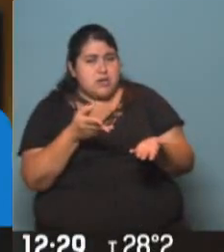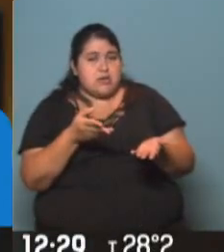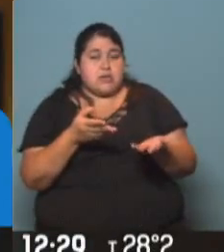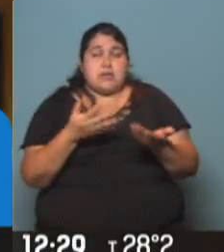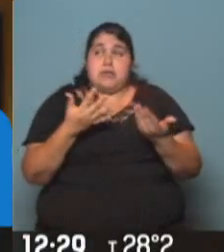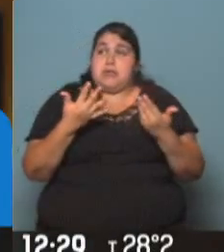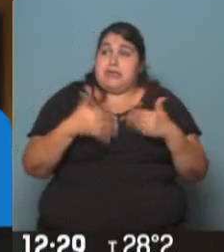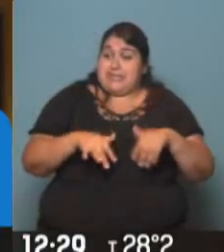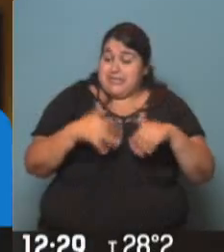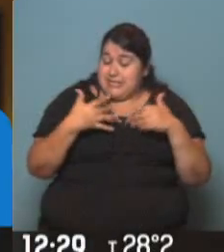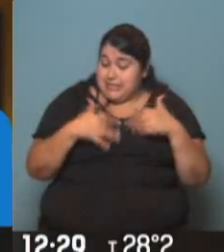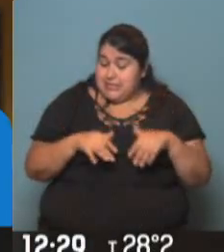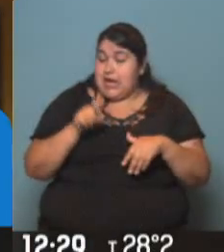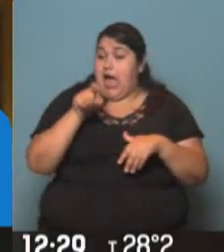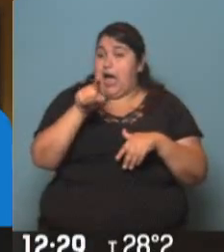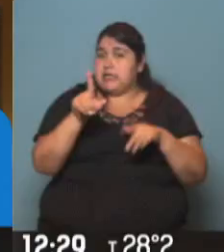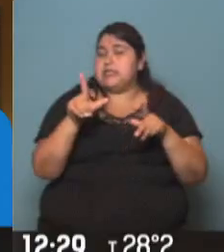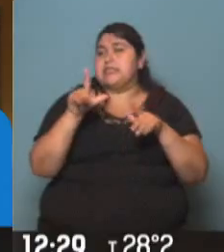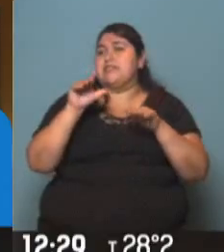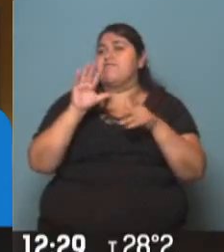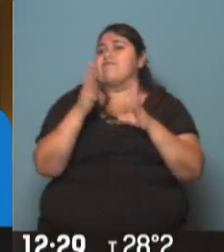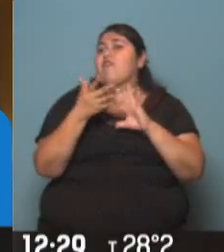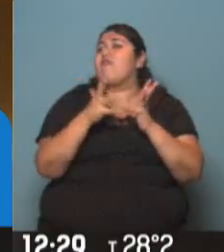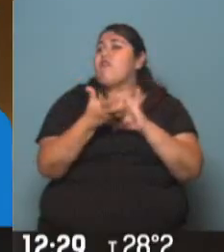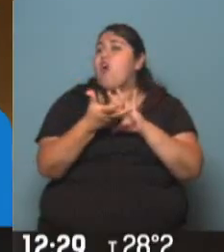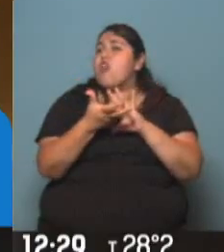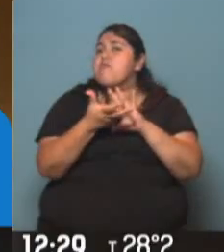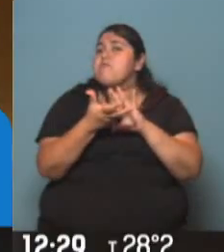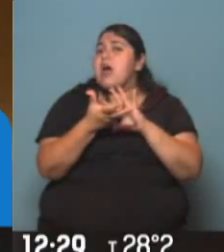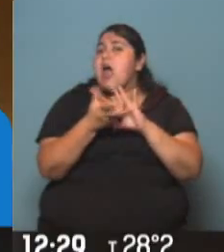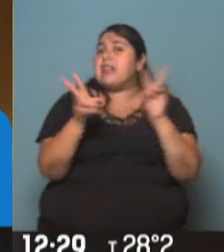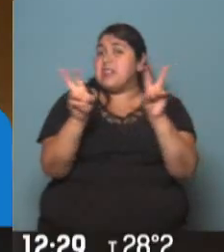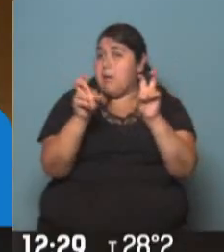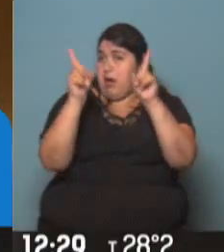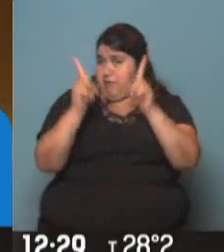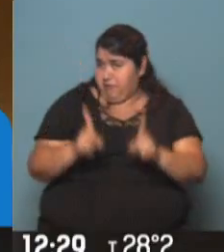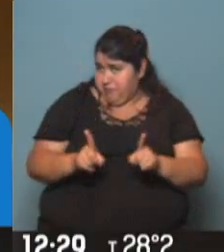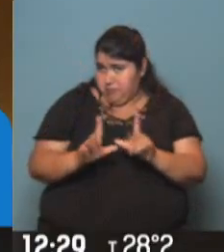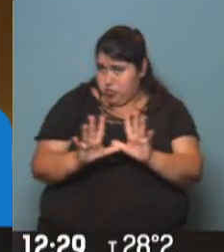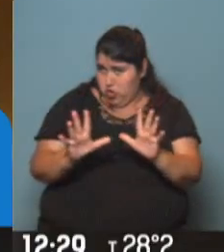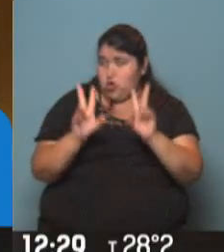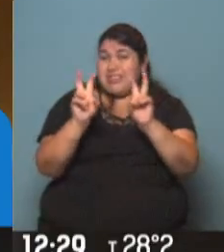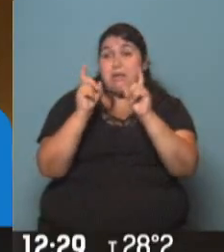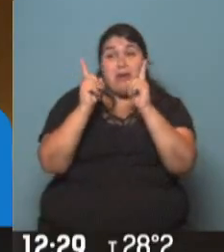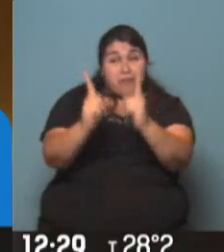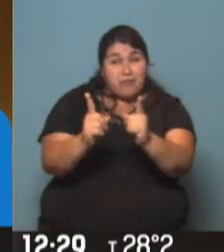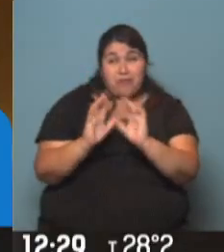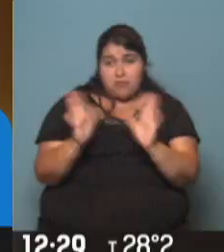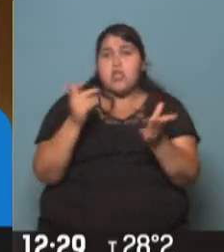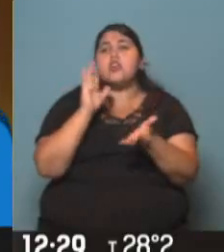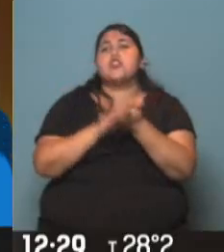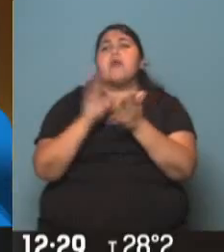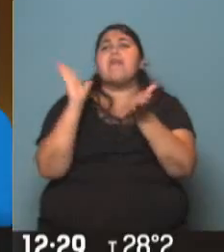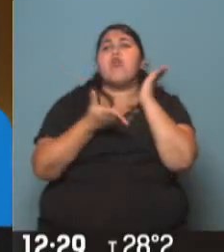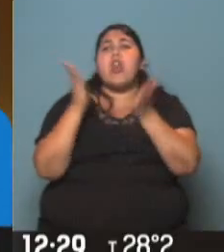varios niveles de la discusión en primer lugar la forma no quita el tema no sigamos concentrándonos en el tema que es la violencia